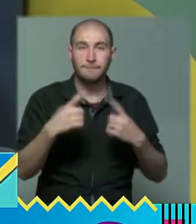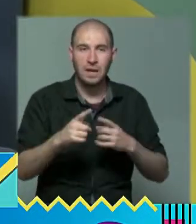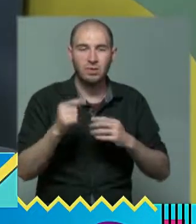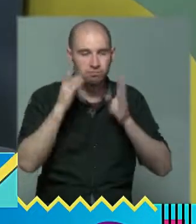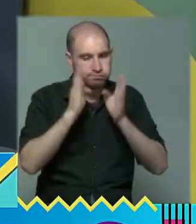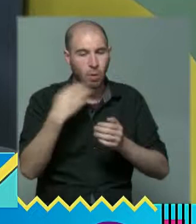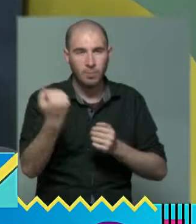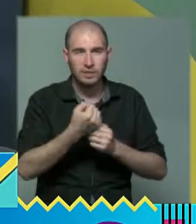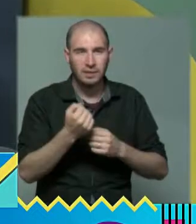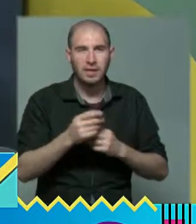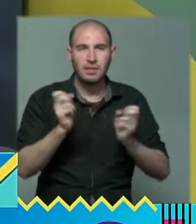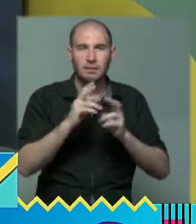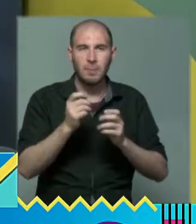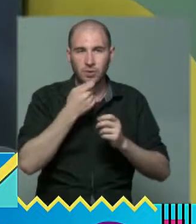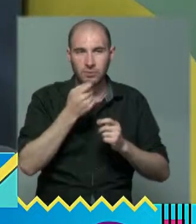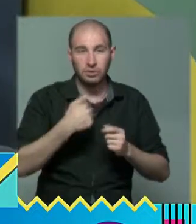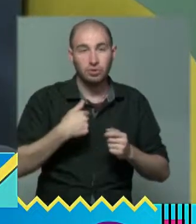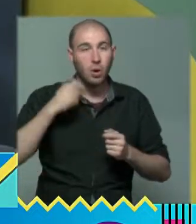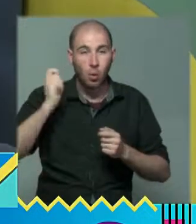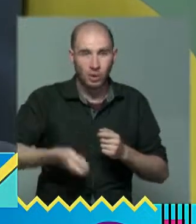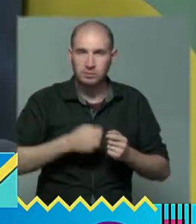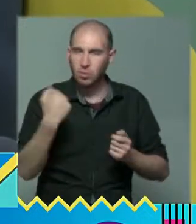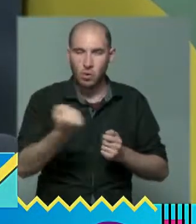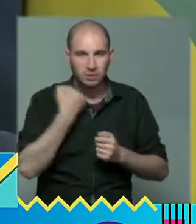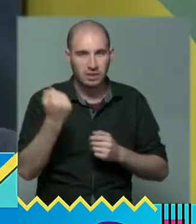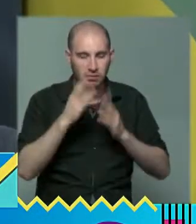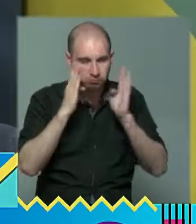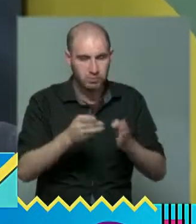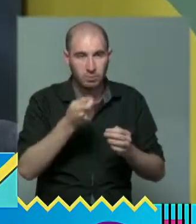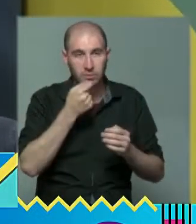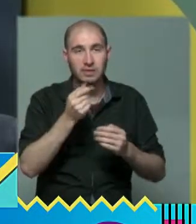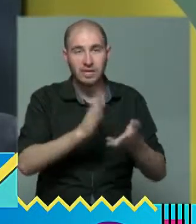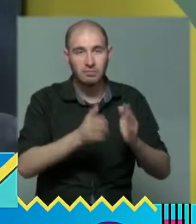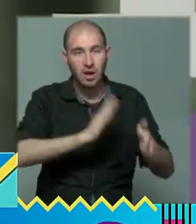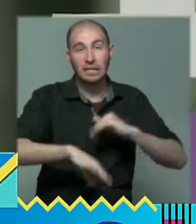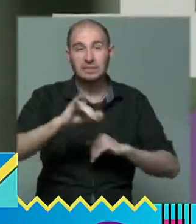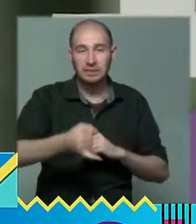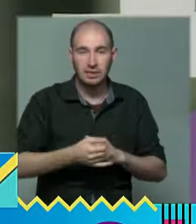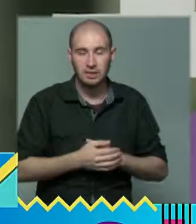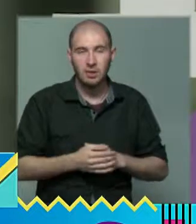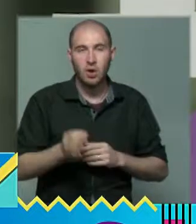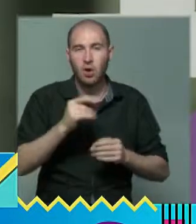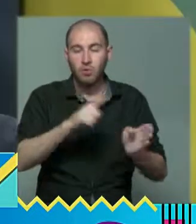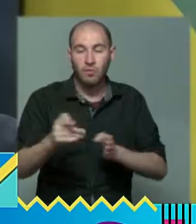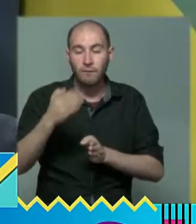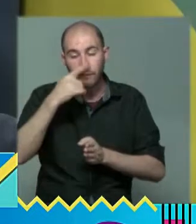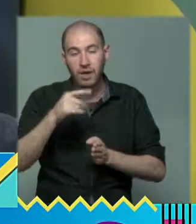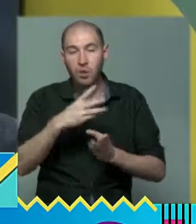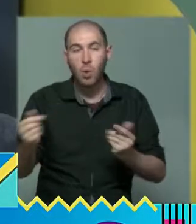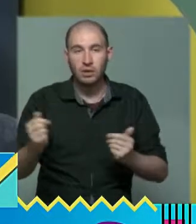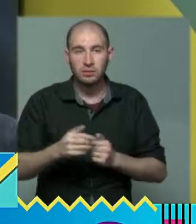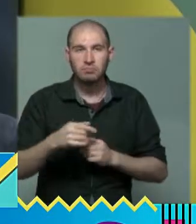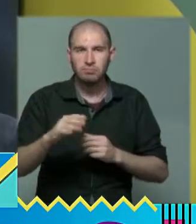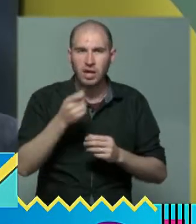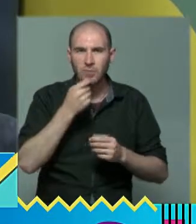muy en cuenta en la materia, o por lo menos yo como jueza tengo muy en cuenta, si ha realizado este tratamiento, a qué instancia ha llegado, cómo ha reaccionado,